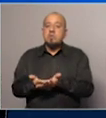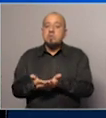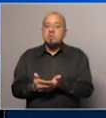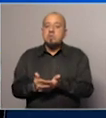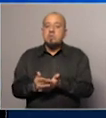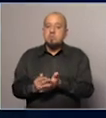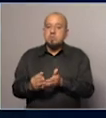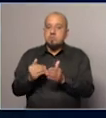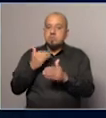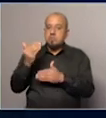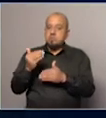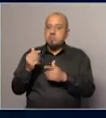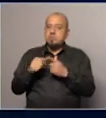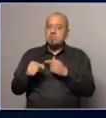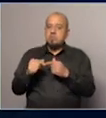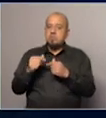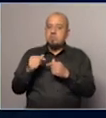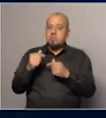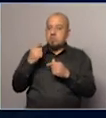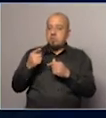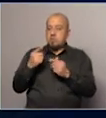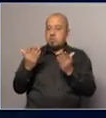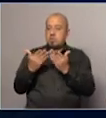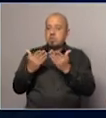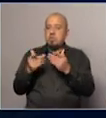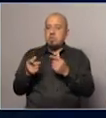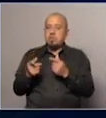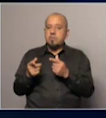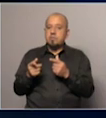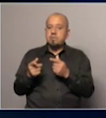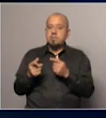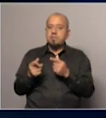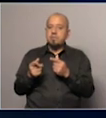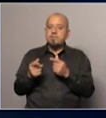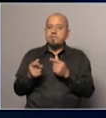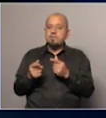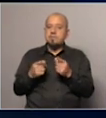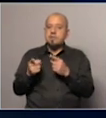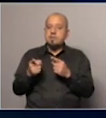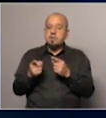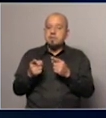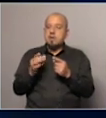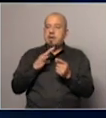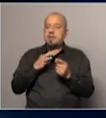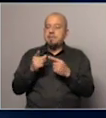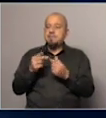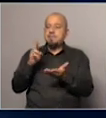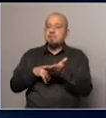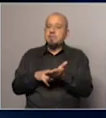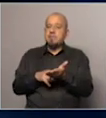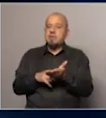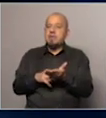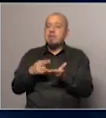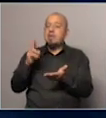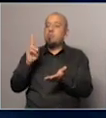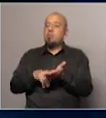superadora que nos llamó la atención cuando la estudia cuáles es que mira ustedes conocen que hay un impuesto llamado el impuesto al patrimonio